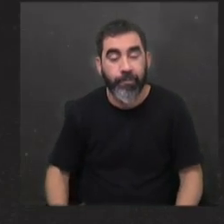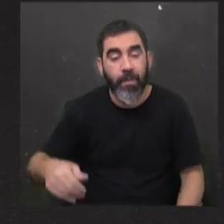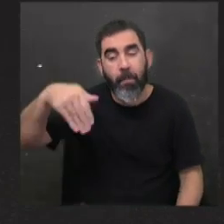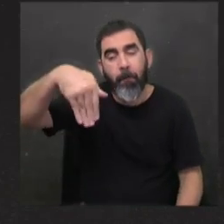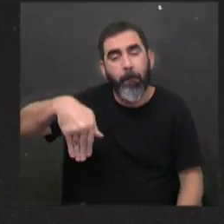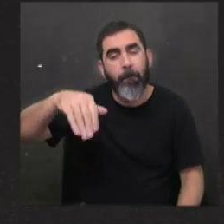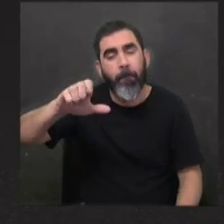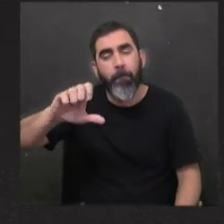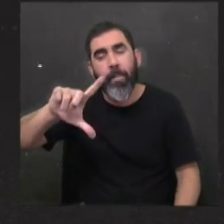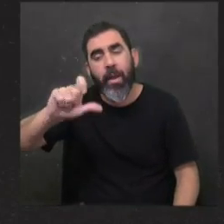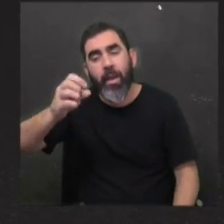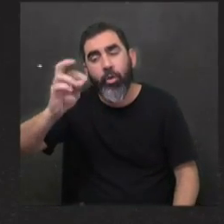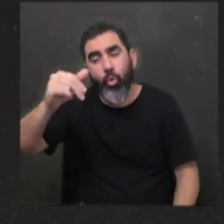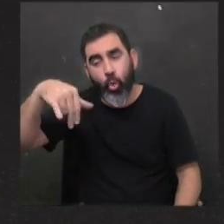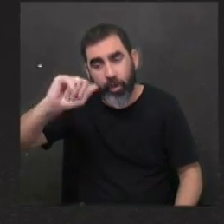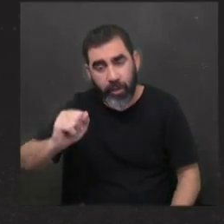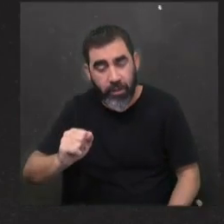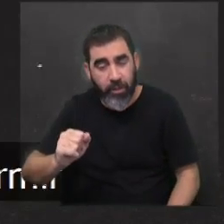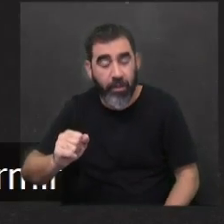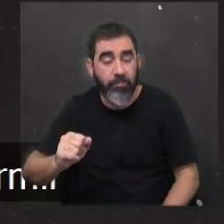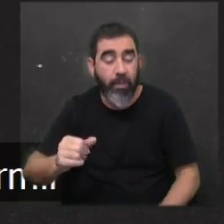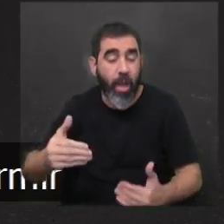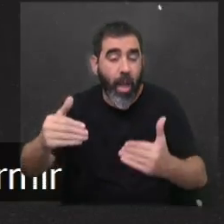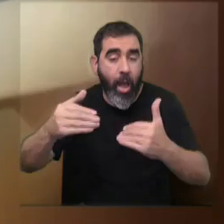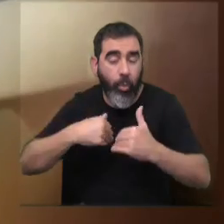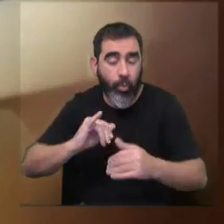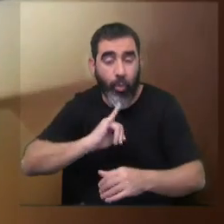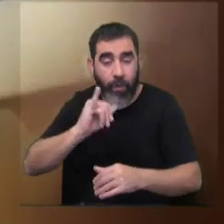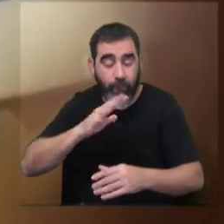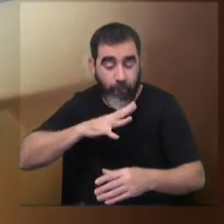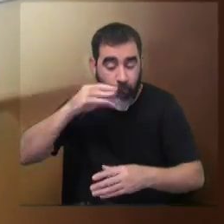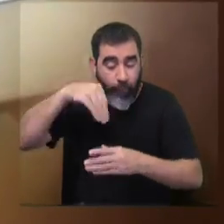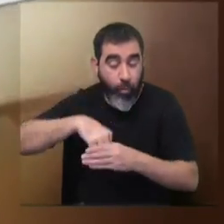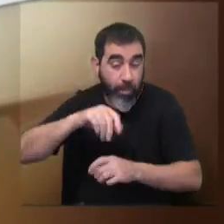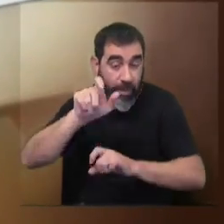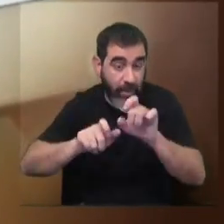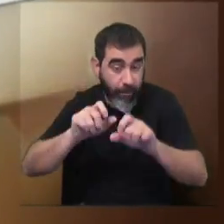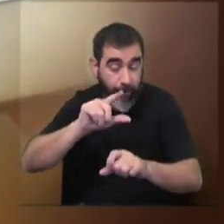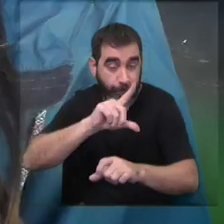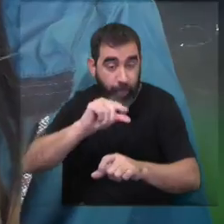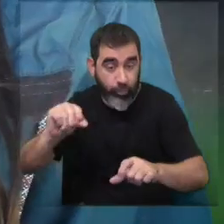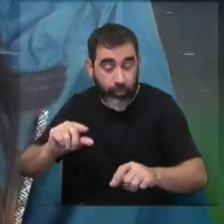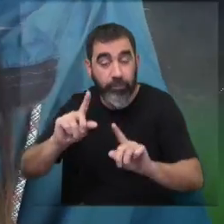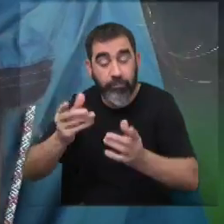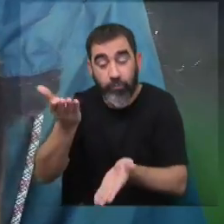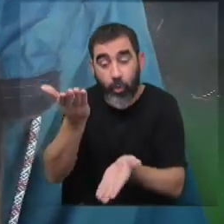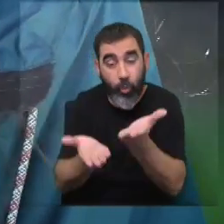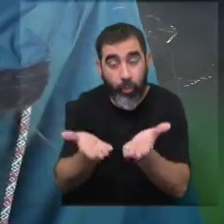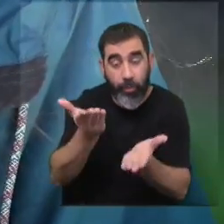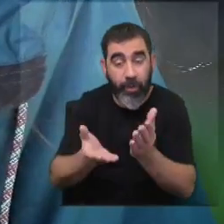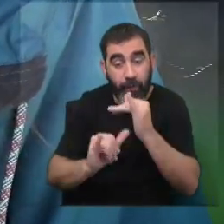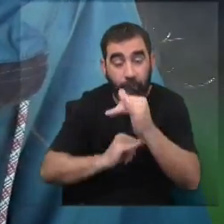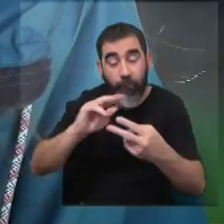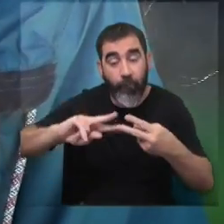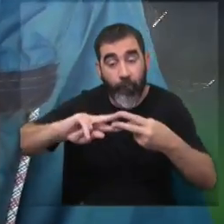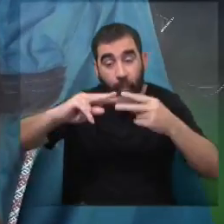o cuestionarios de autorreporte que nos dicen el cronotipo o la preferencia circadiana de las personas, y lo vamos a cotejar con datos